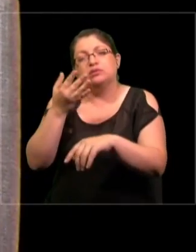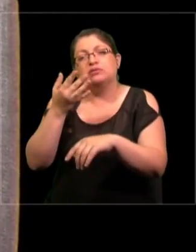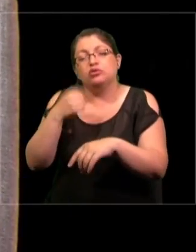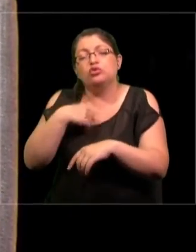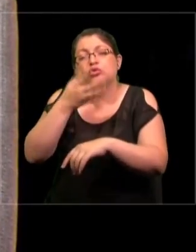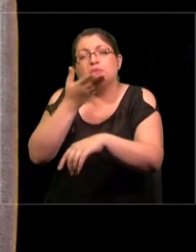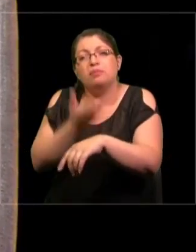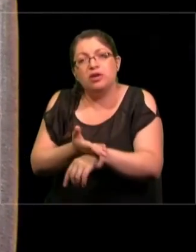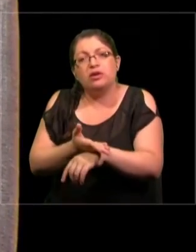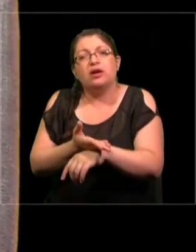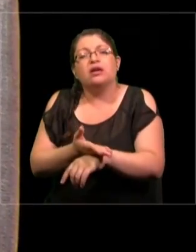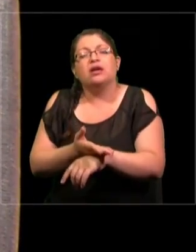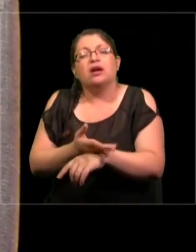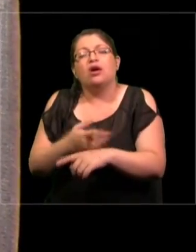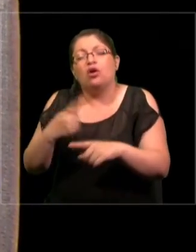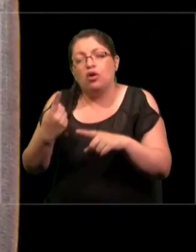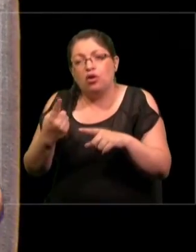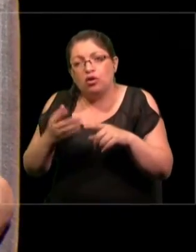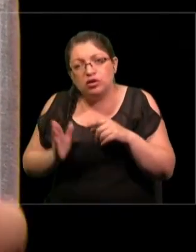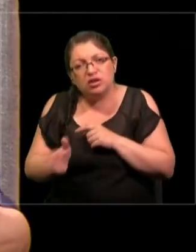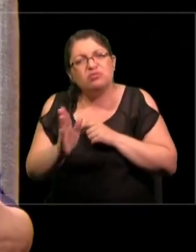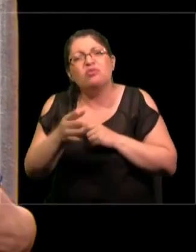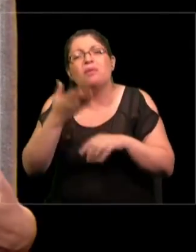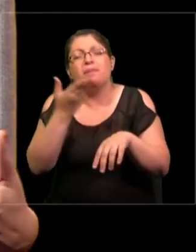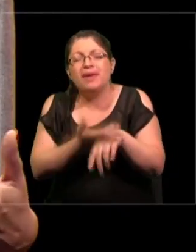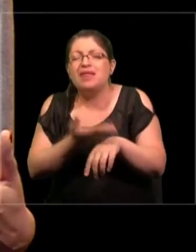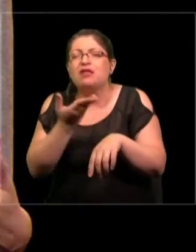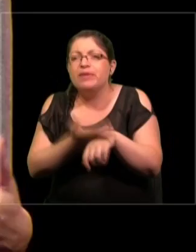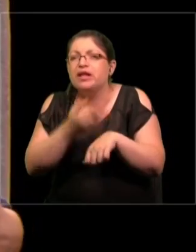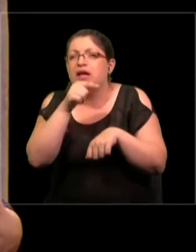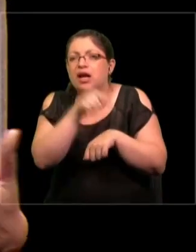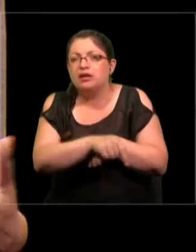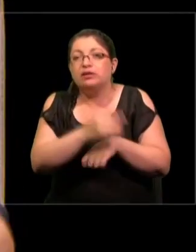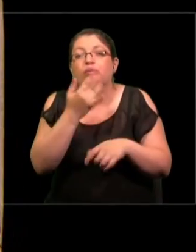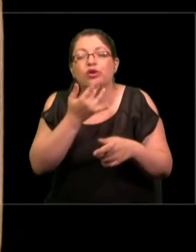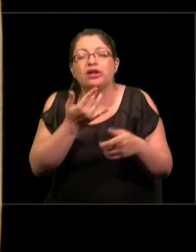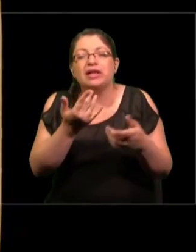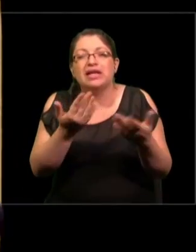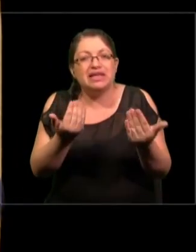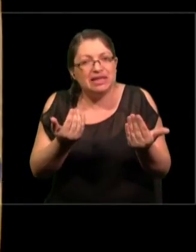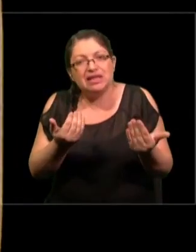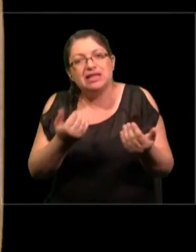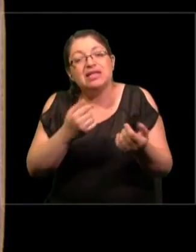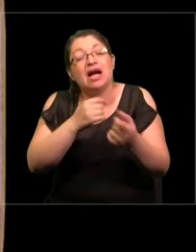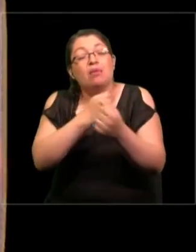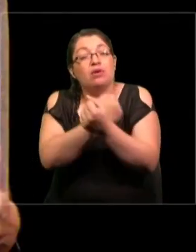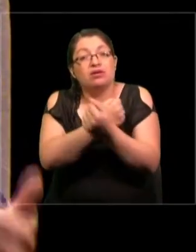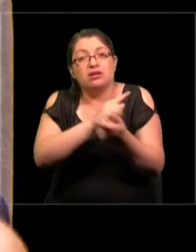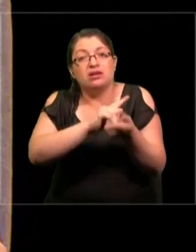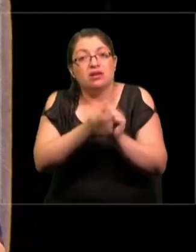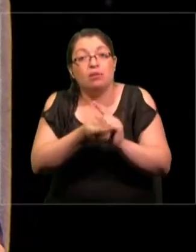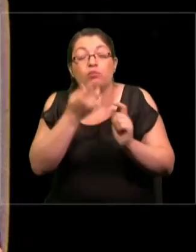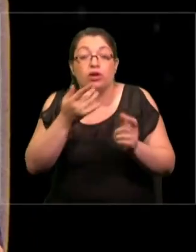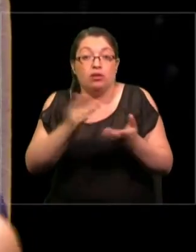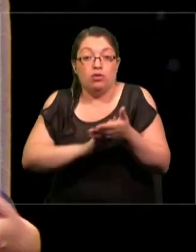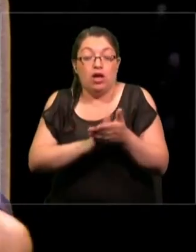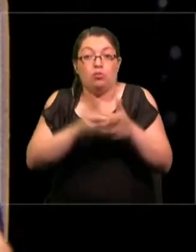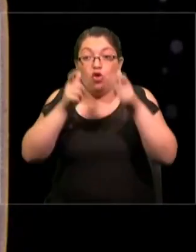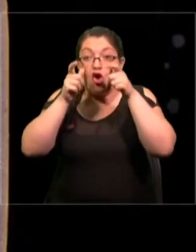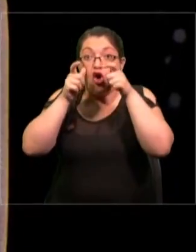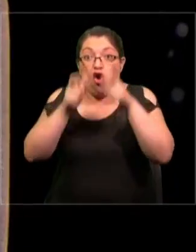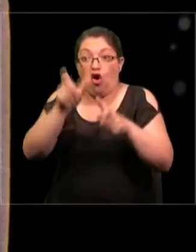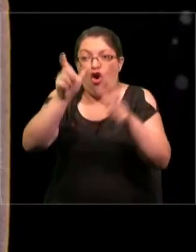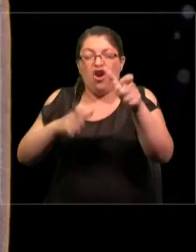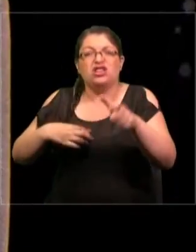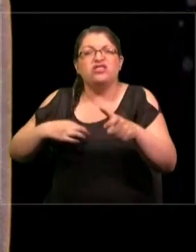necesidad de seguir impactando en esta necesidad de agenda. ¿Por qué una reforma policial es perentoria? Porque sin control civil lo que sucede